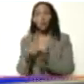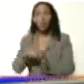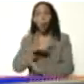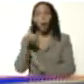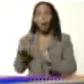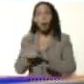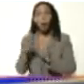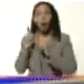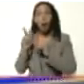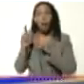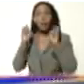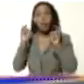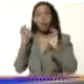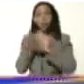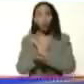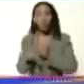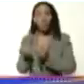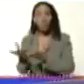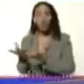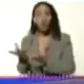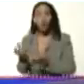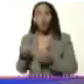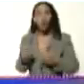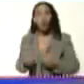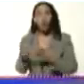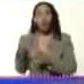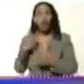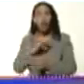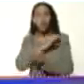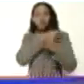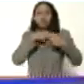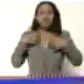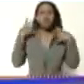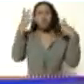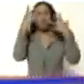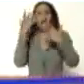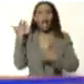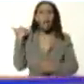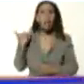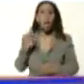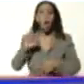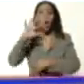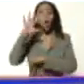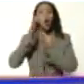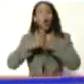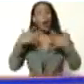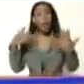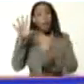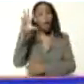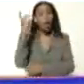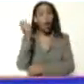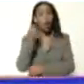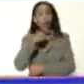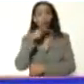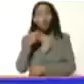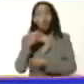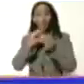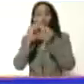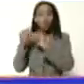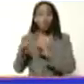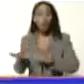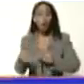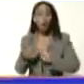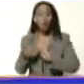contra la poliomielitis contra la viruela sé de los grandes logros de Rusia en la elaboración de la vacuna